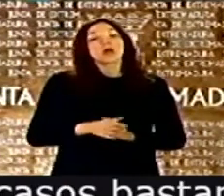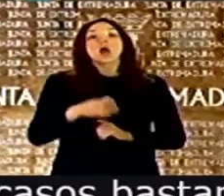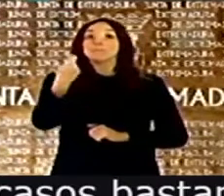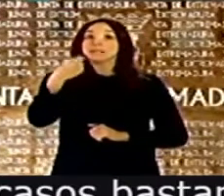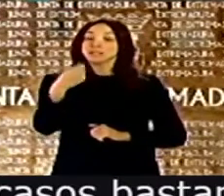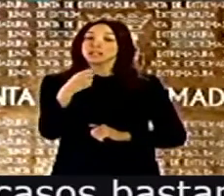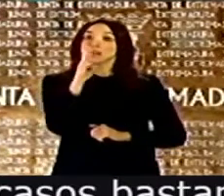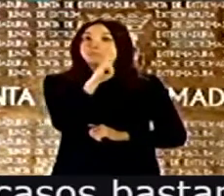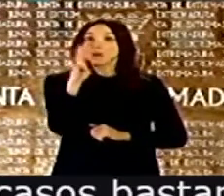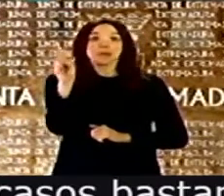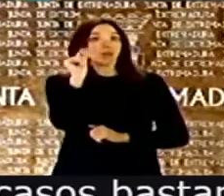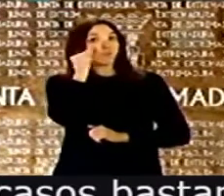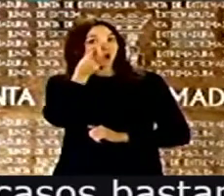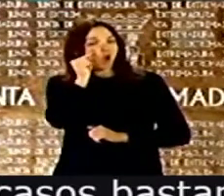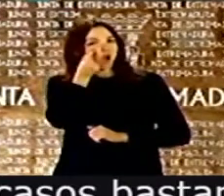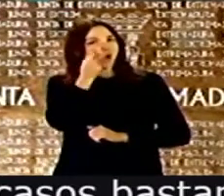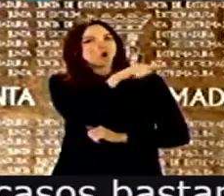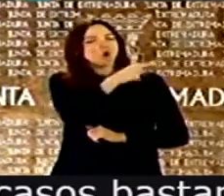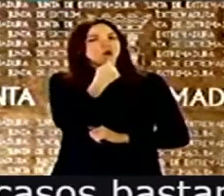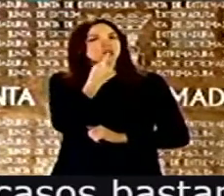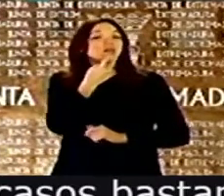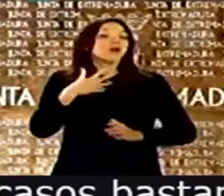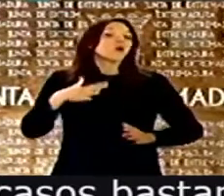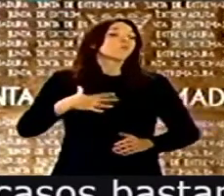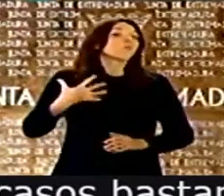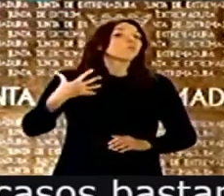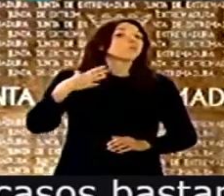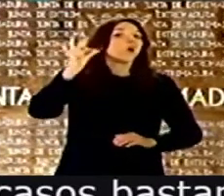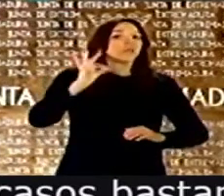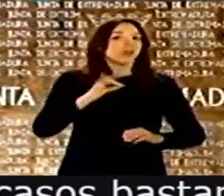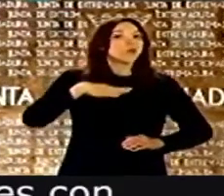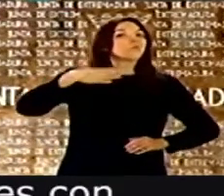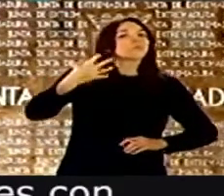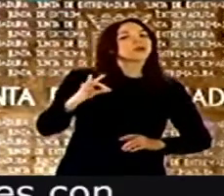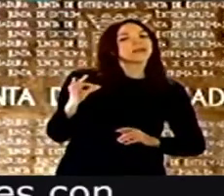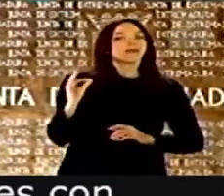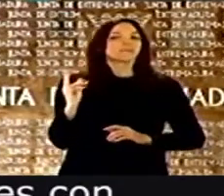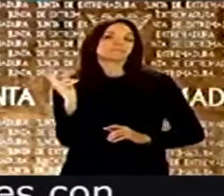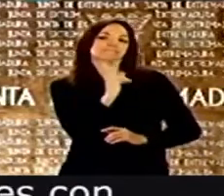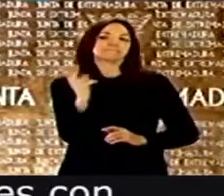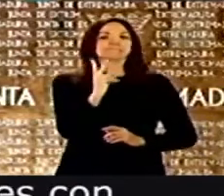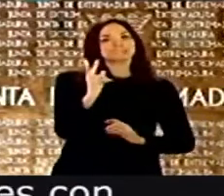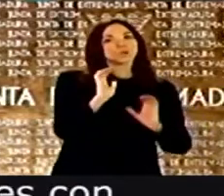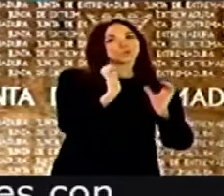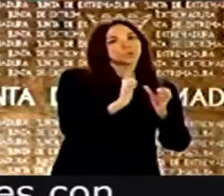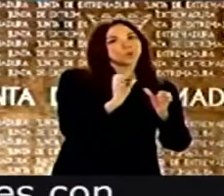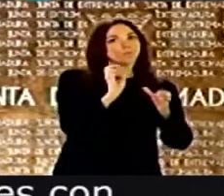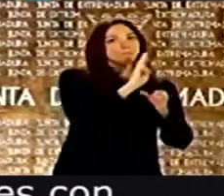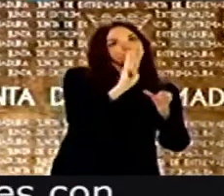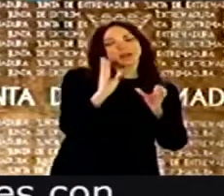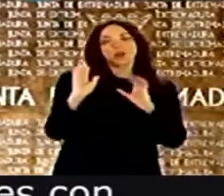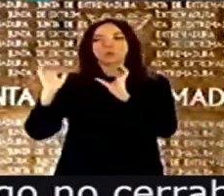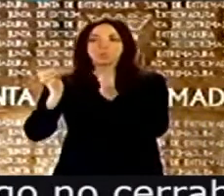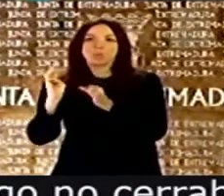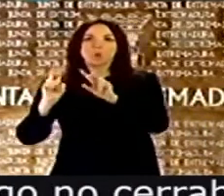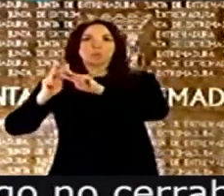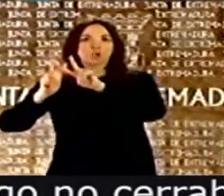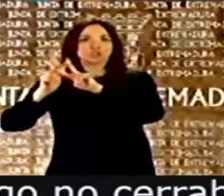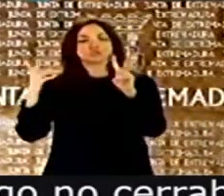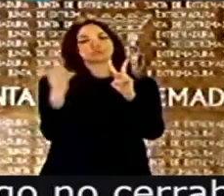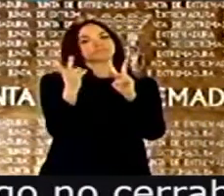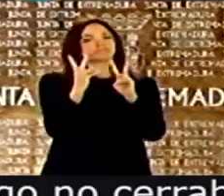Antonio Monago, no cerraba la puerta a posibles vías de entendimiento por parte de su formación con Vox. ¿Qué opina al respecto?